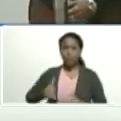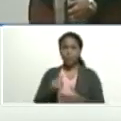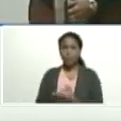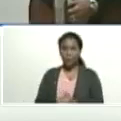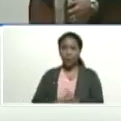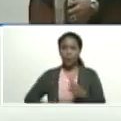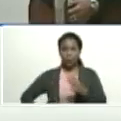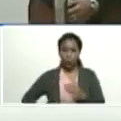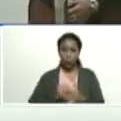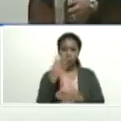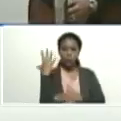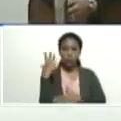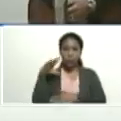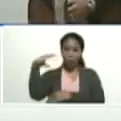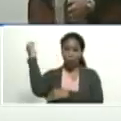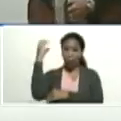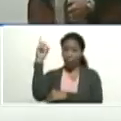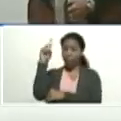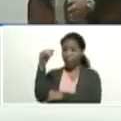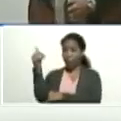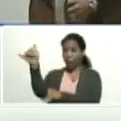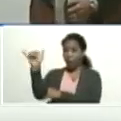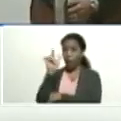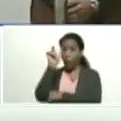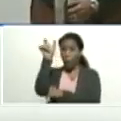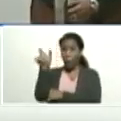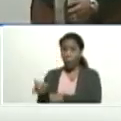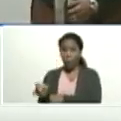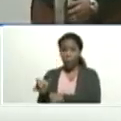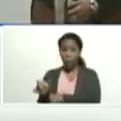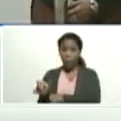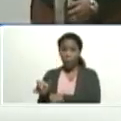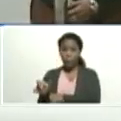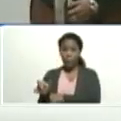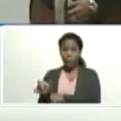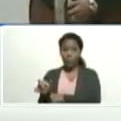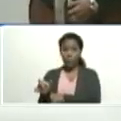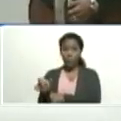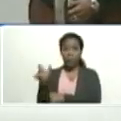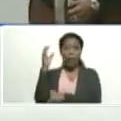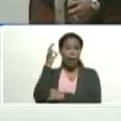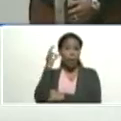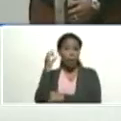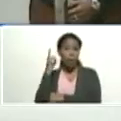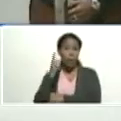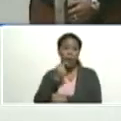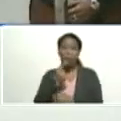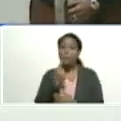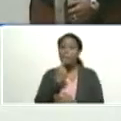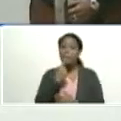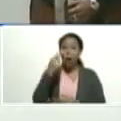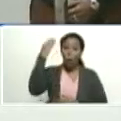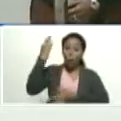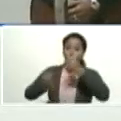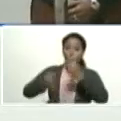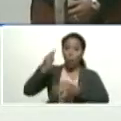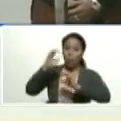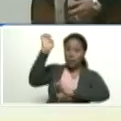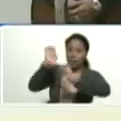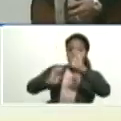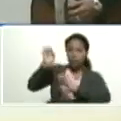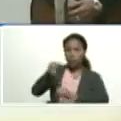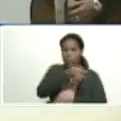Y además de Colombia está Luz Estela Artajo, catadora y auditora de taza de